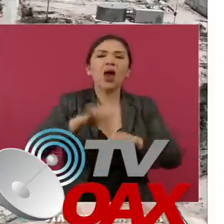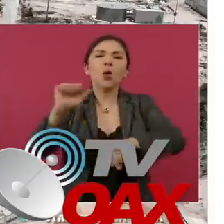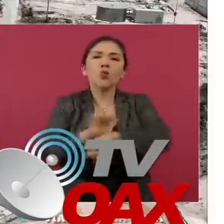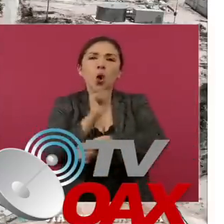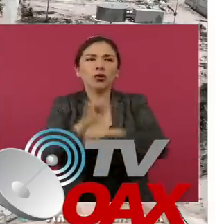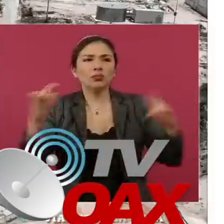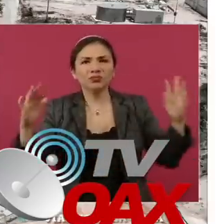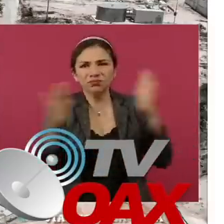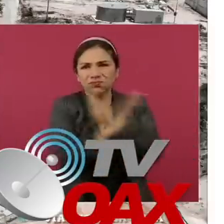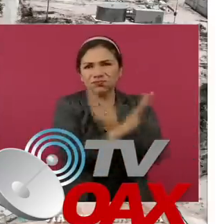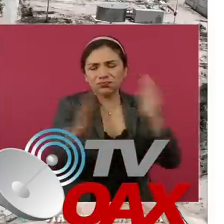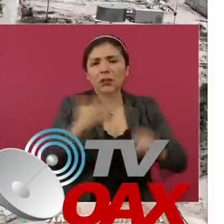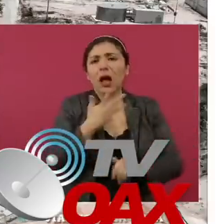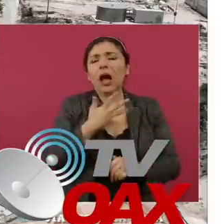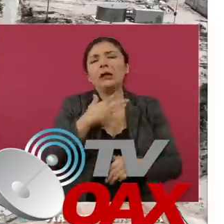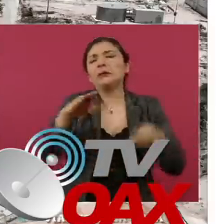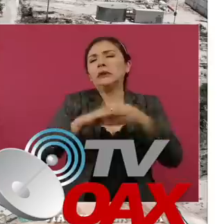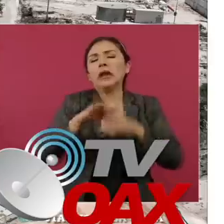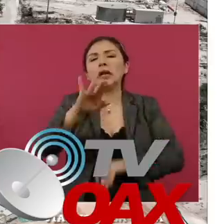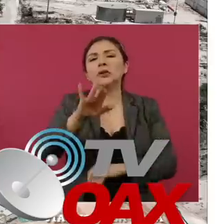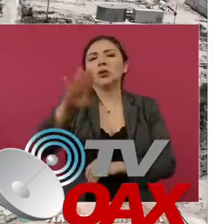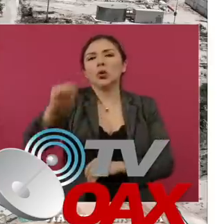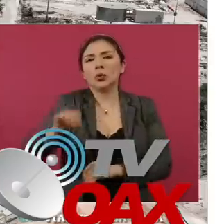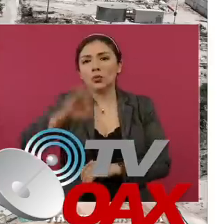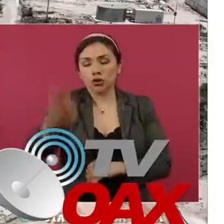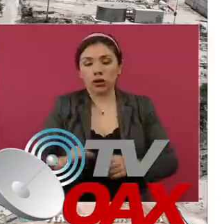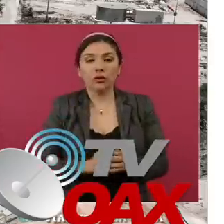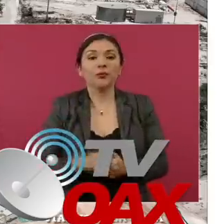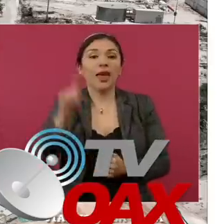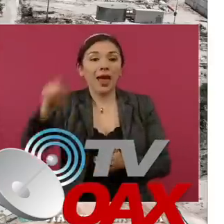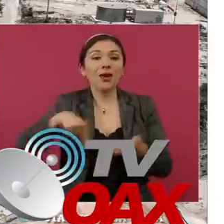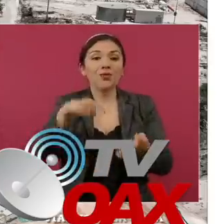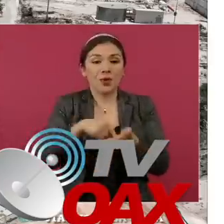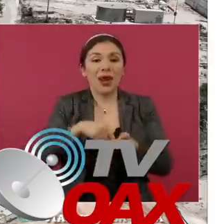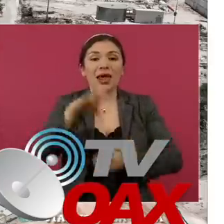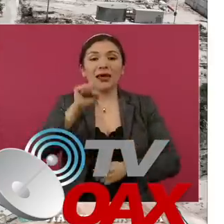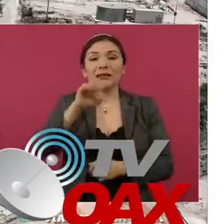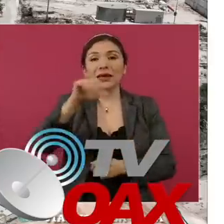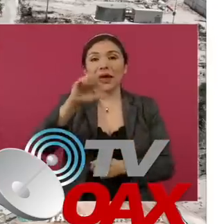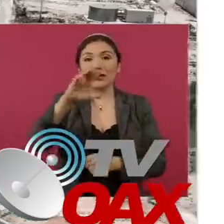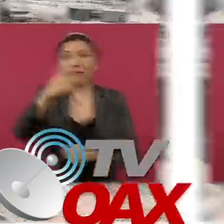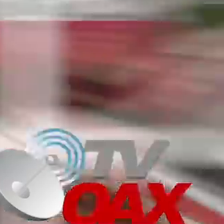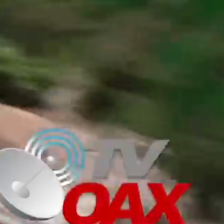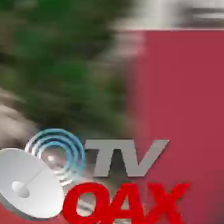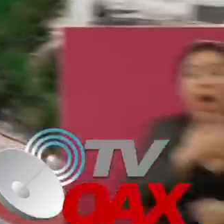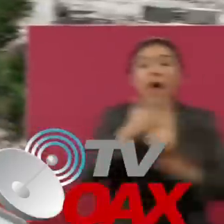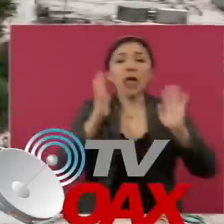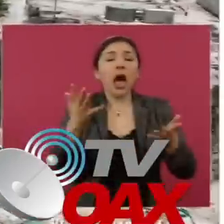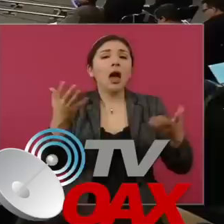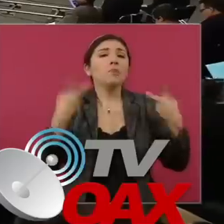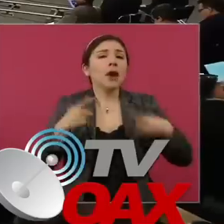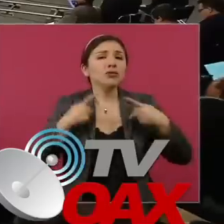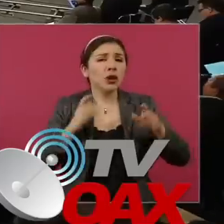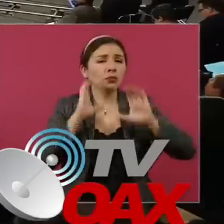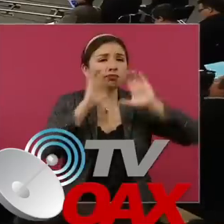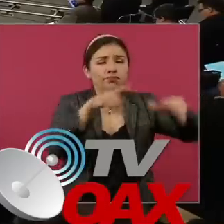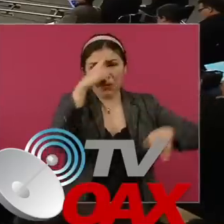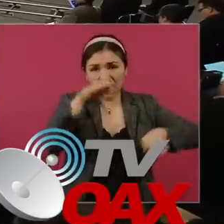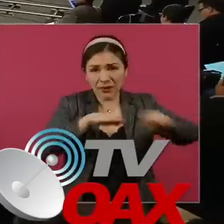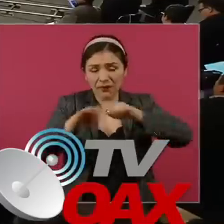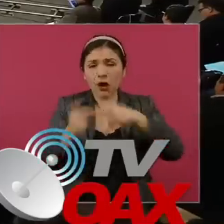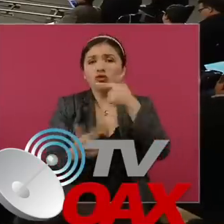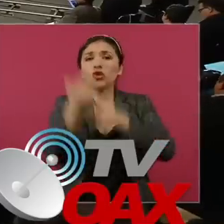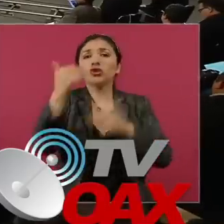al 59%. La obra del Tren Maya de Escárcega a Calquiní ha generado 12.000 empleos. En el tramo